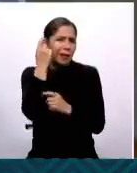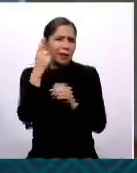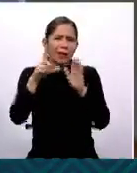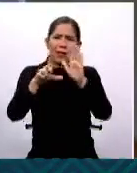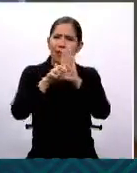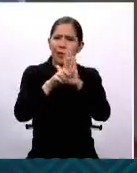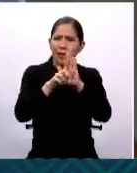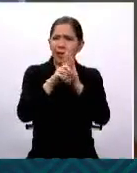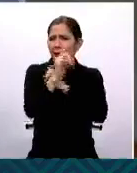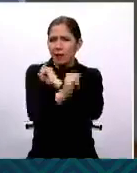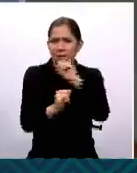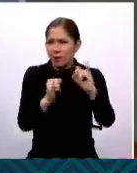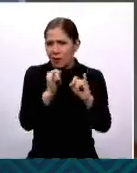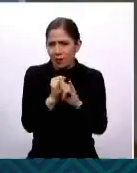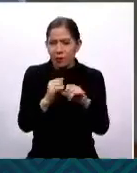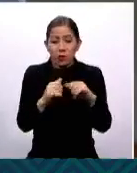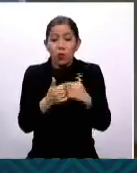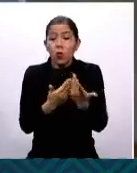normas de aplicación